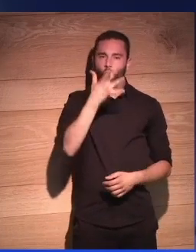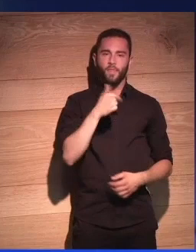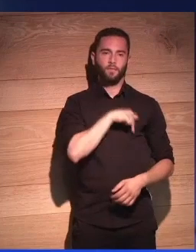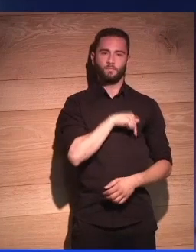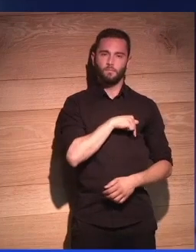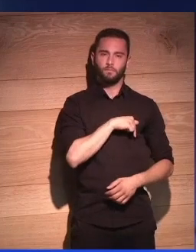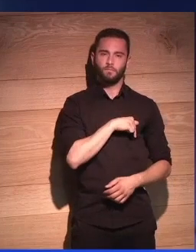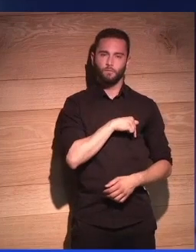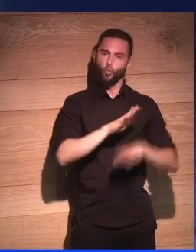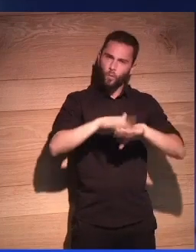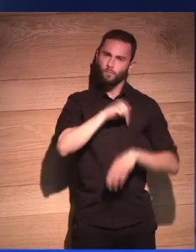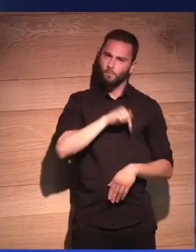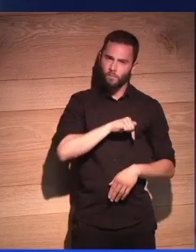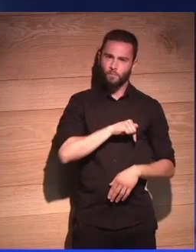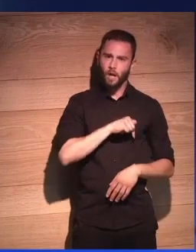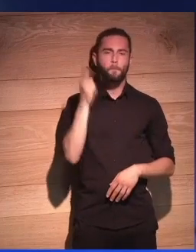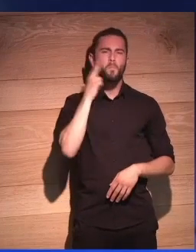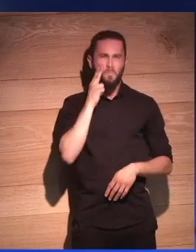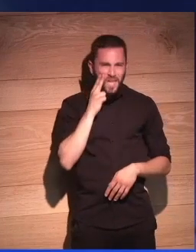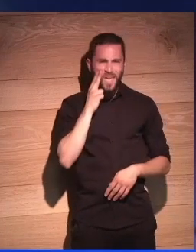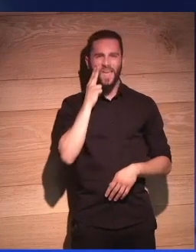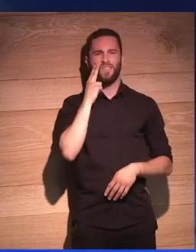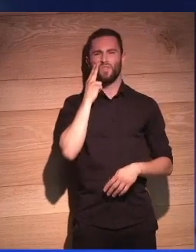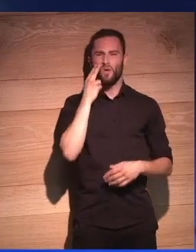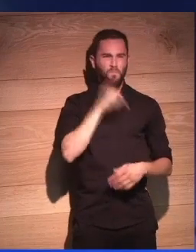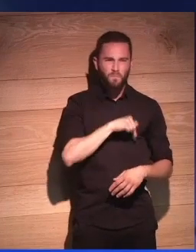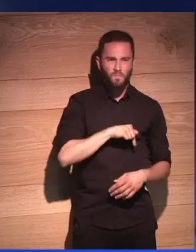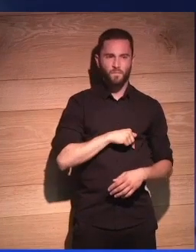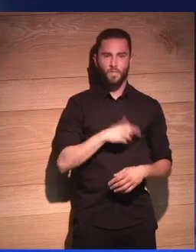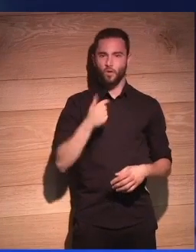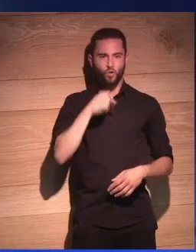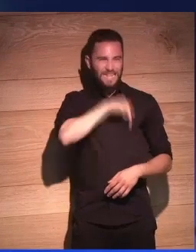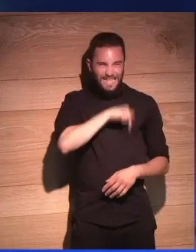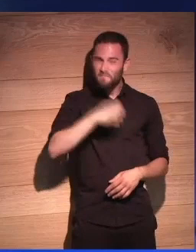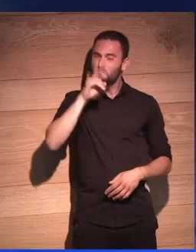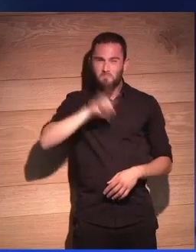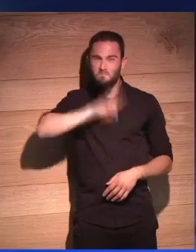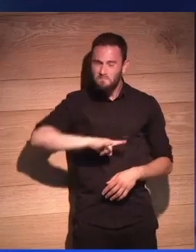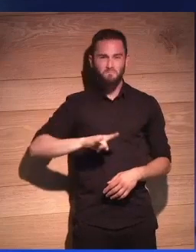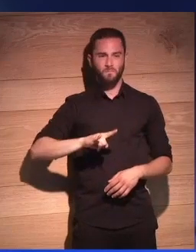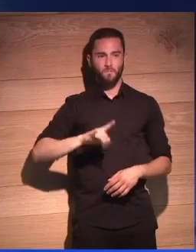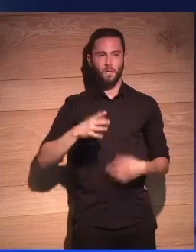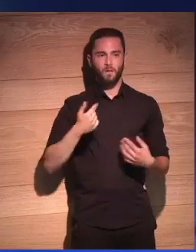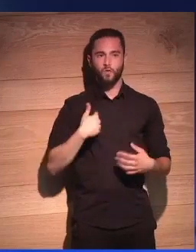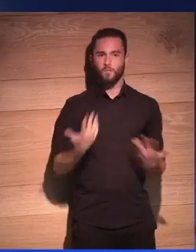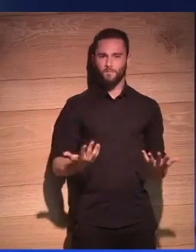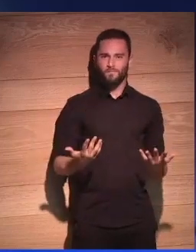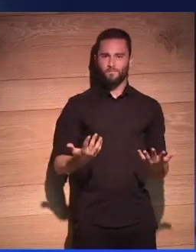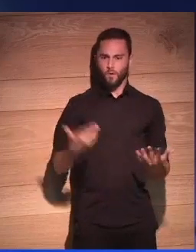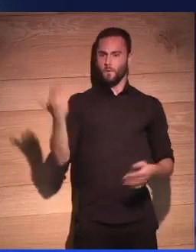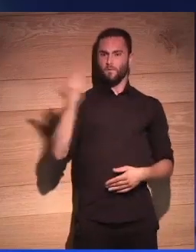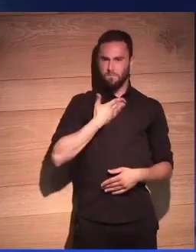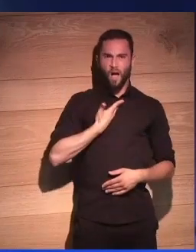vergüenza, culpa, miedo, zozobra, no sé, me sentí tan mal. Y me dije, wow, miraos, qué